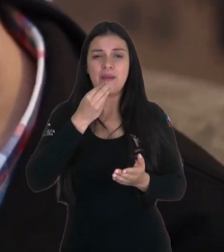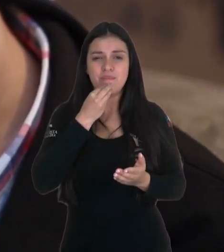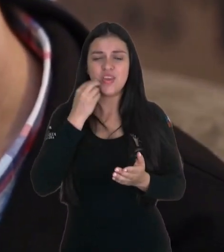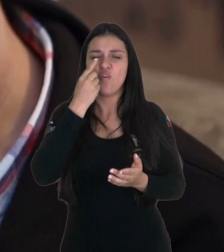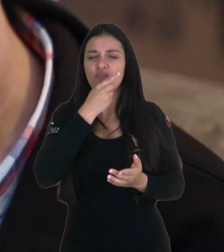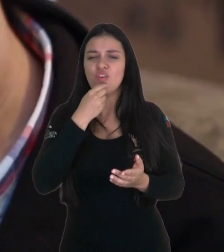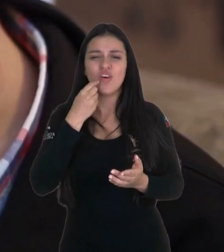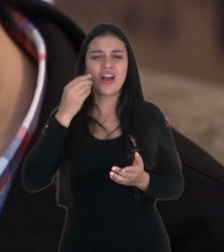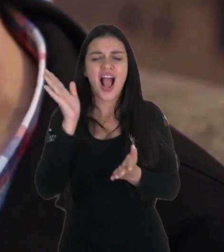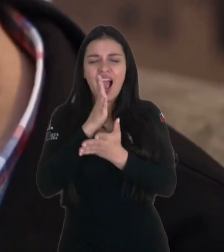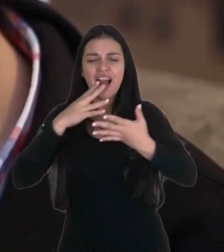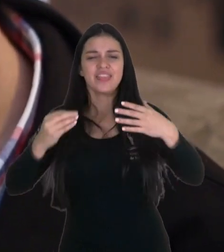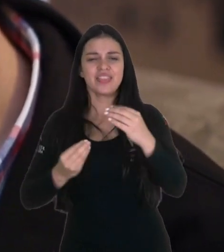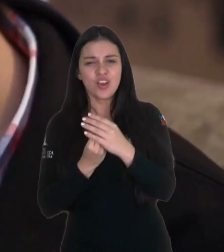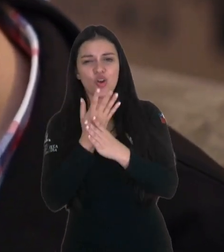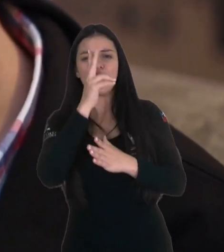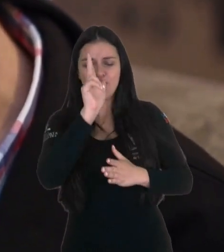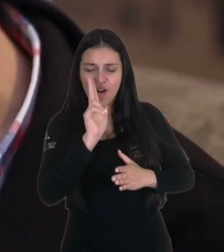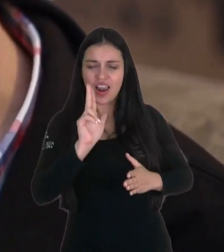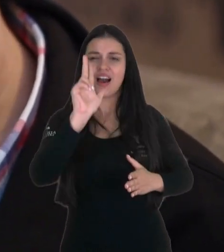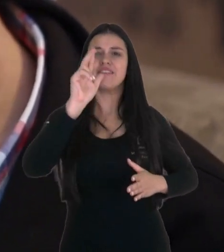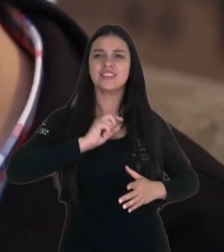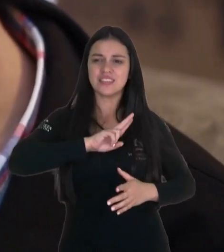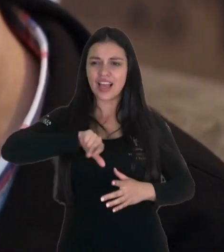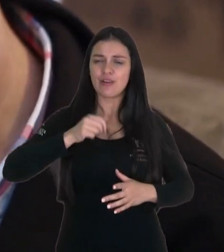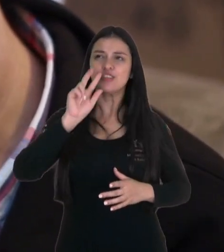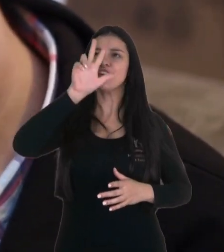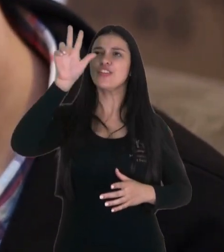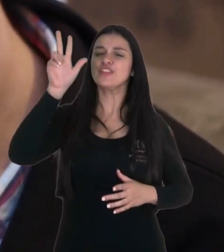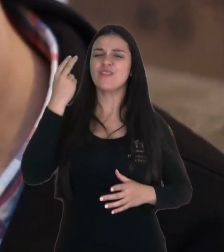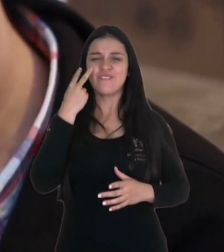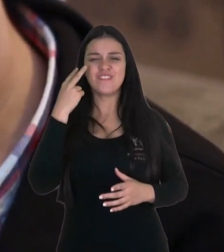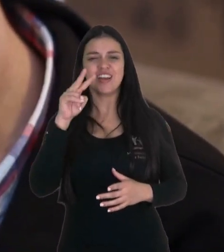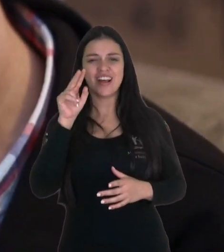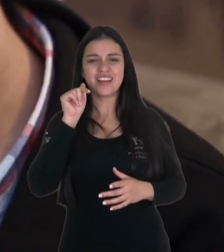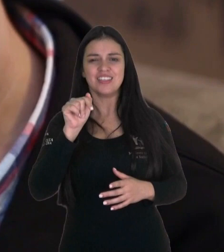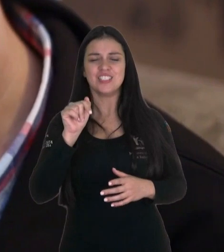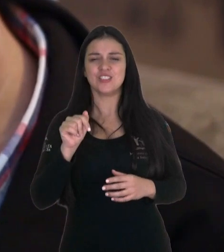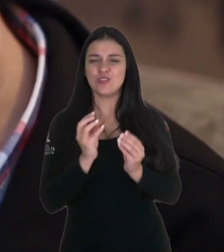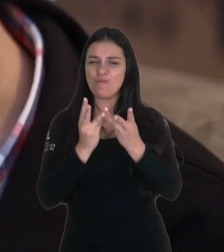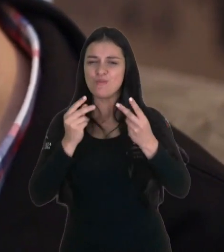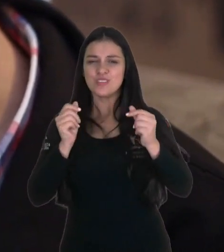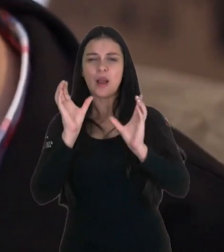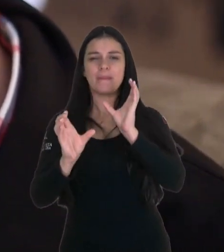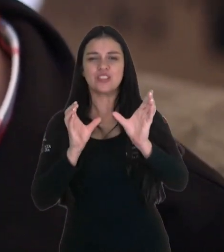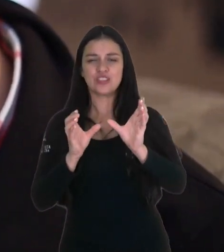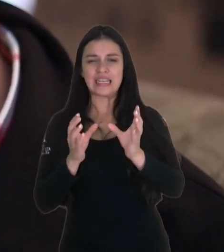cántico nuevo, alabanza a nuestro Dios. Verán esto muchos y temerán y confiarán en